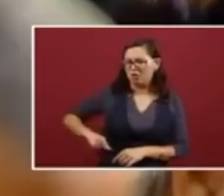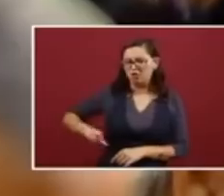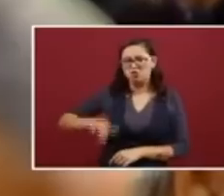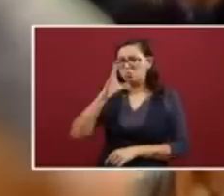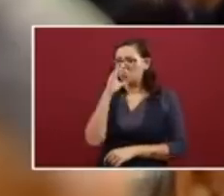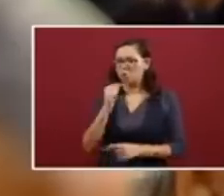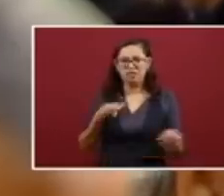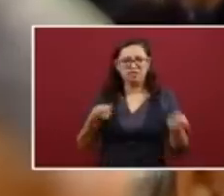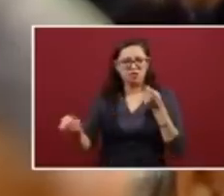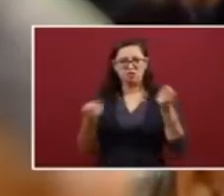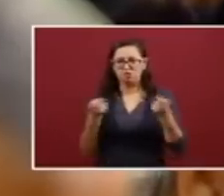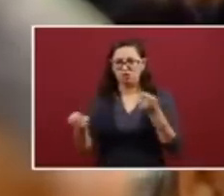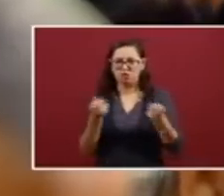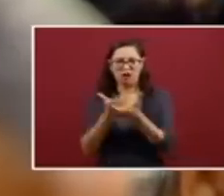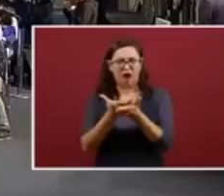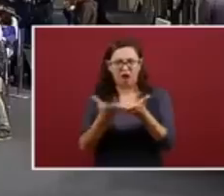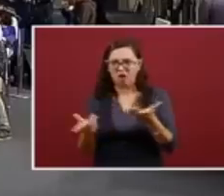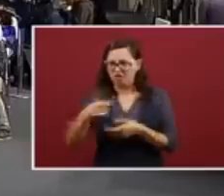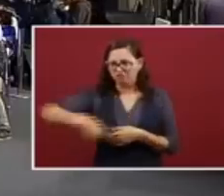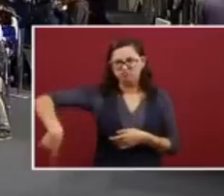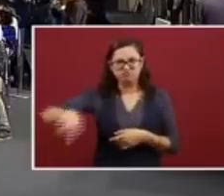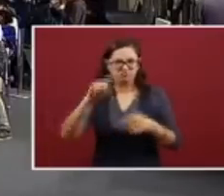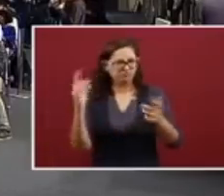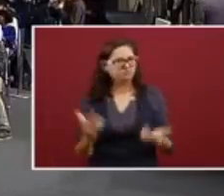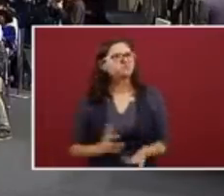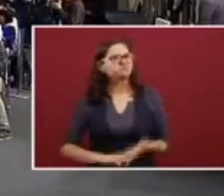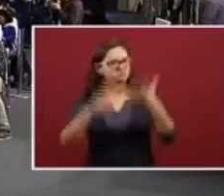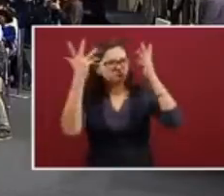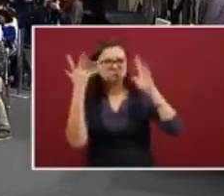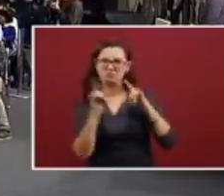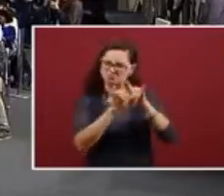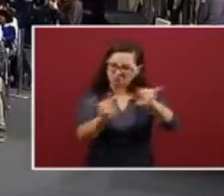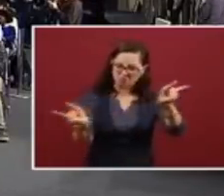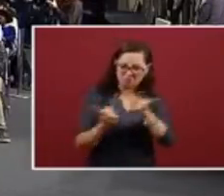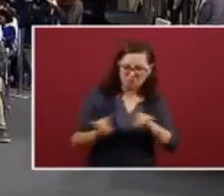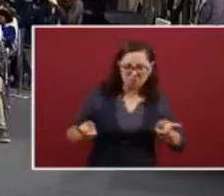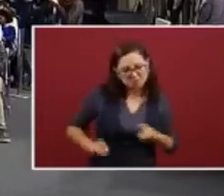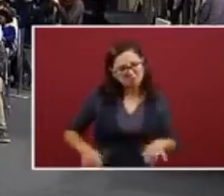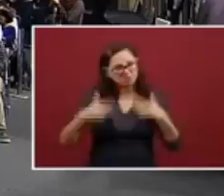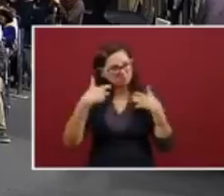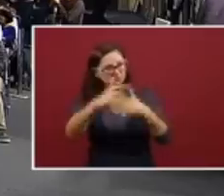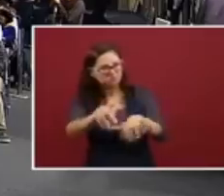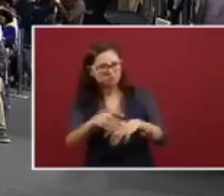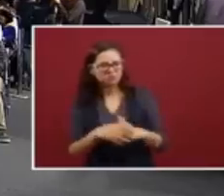por eso tienen que tomar estas acciones no yo pienso que éste